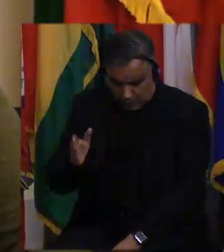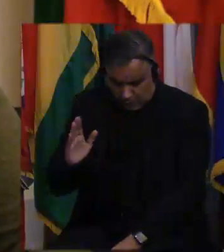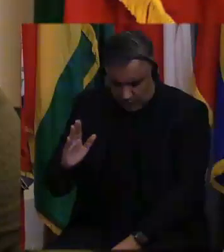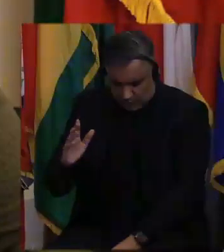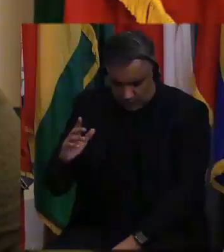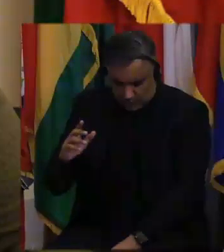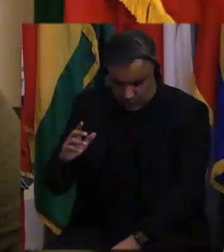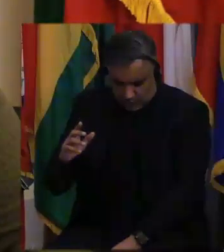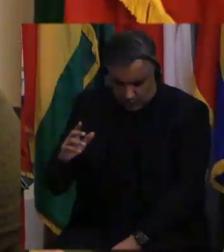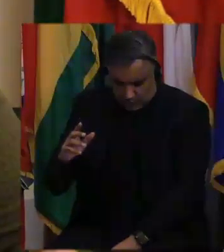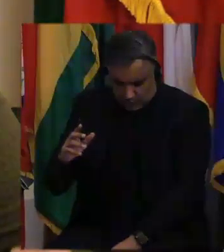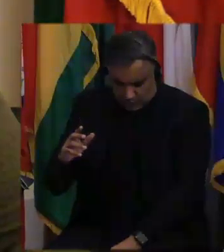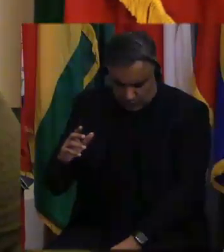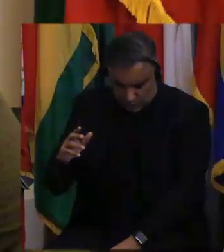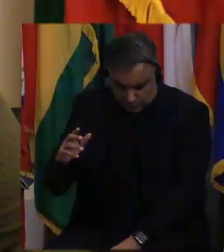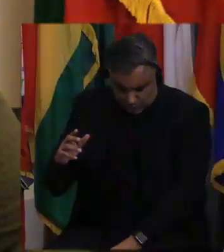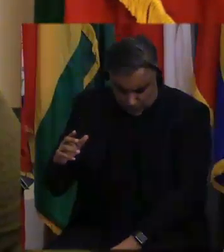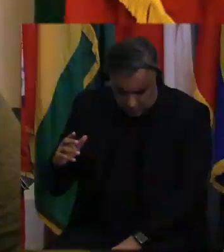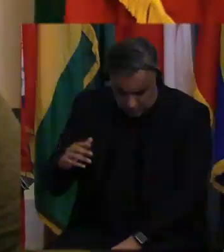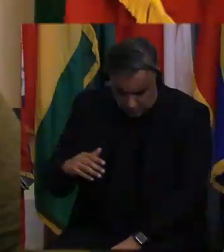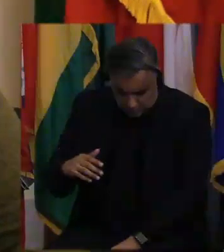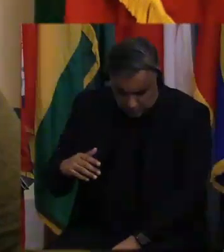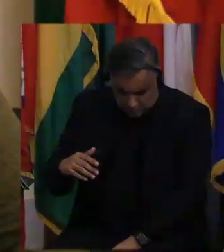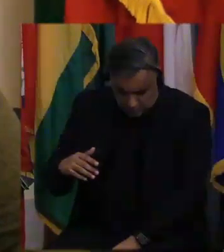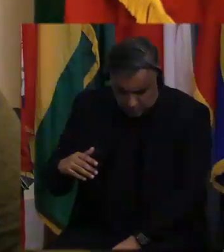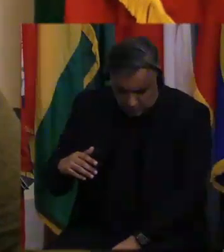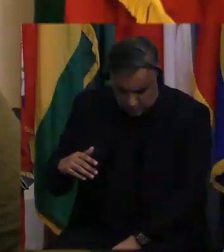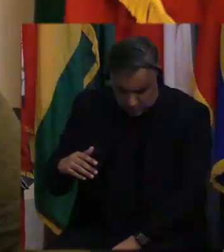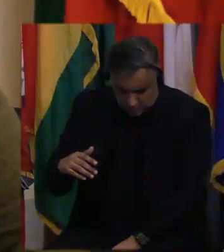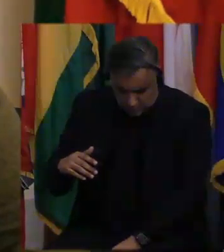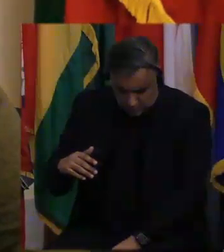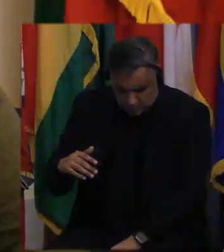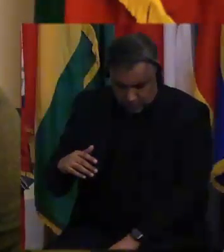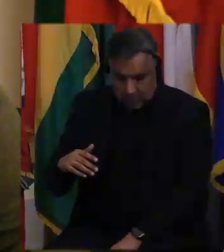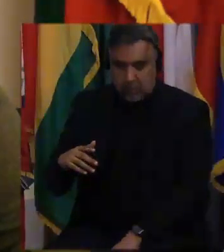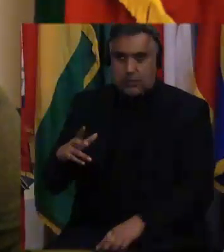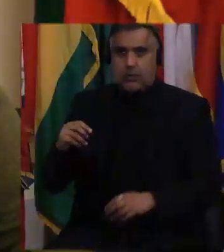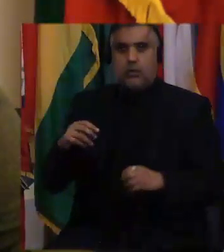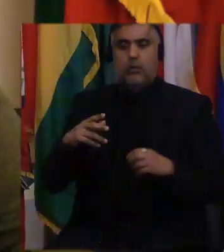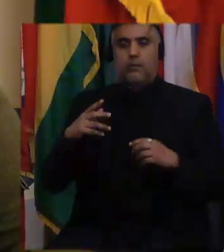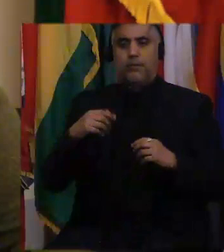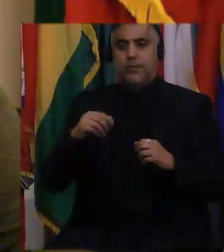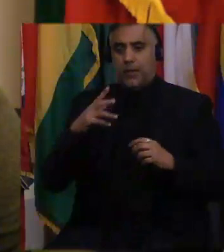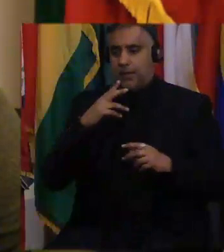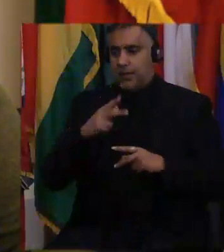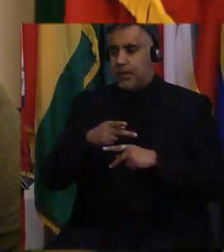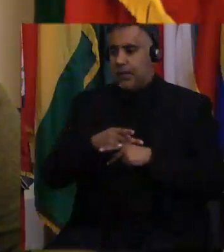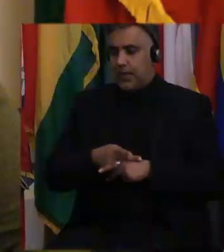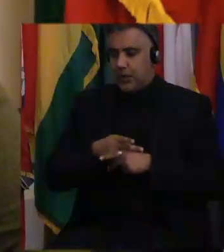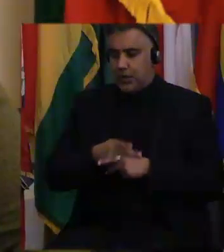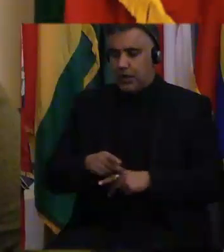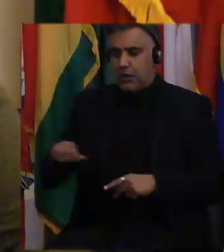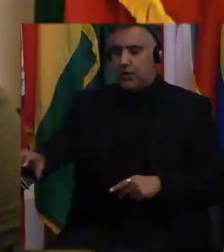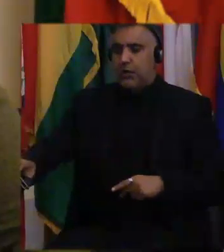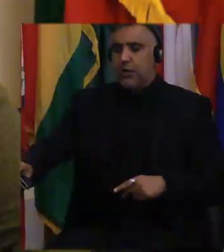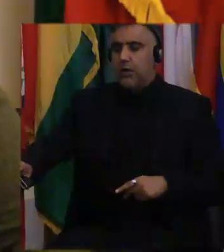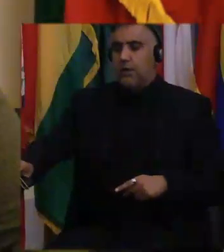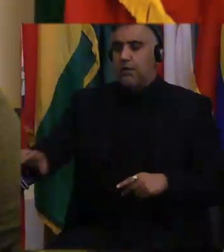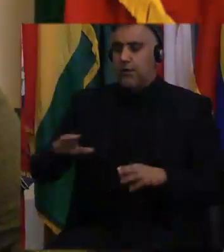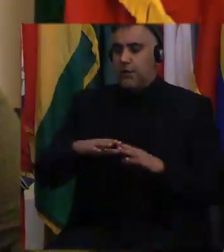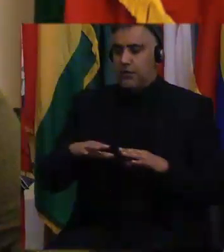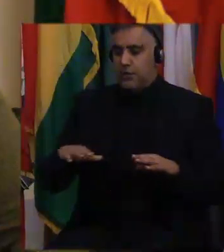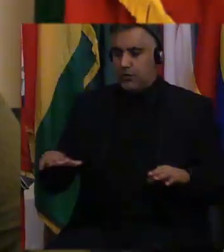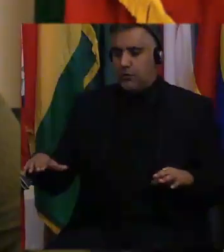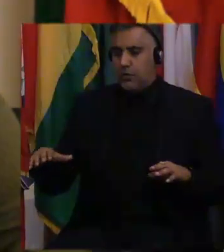sus obligaciones tradicionalmente asignadas, como es el cuidado de los niños y de las niñas, de las personas adultas mayores,